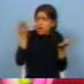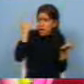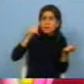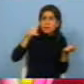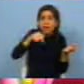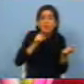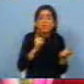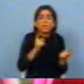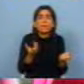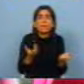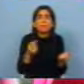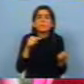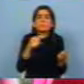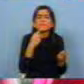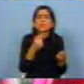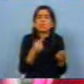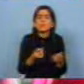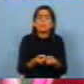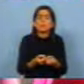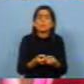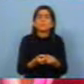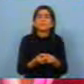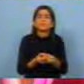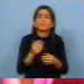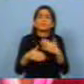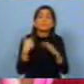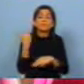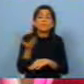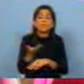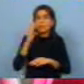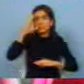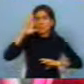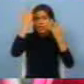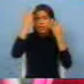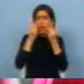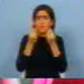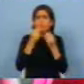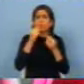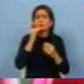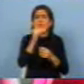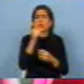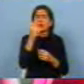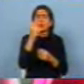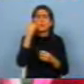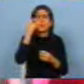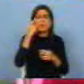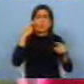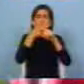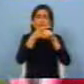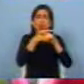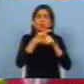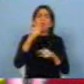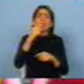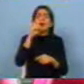o sea, no le molesta de hecho o se acostumbró a que le digan loca. Sí. Entonces, bueno, se enoja mucho, me dice que soy un misógino, que estoy contra la